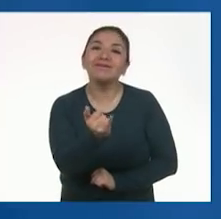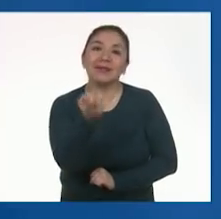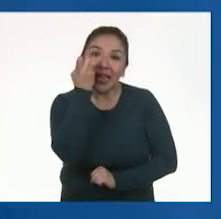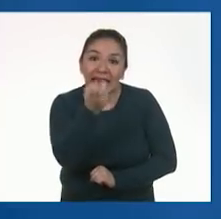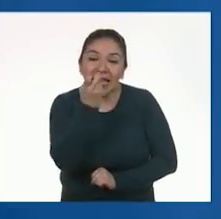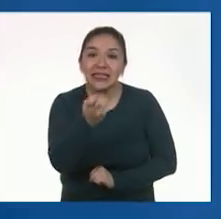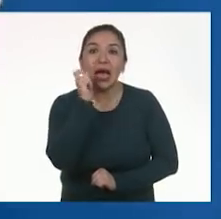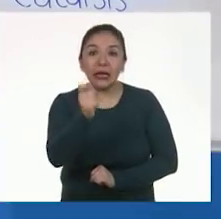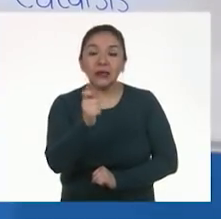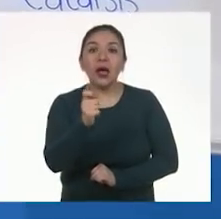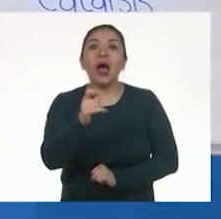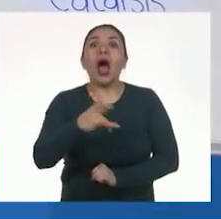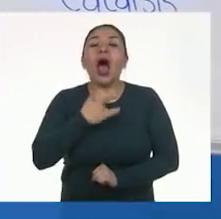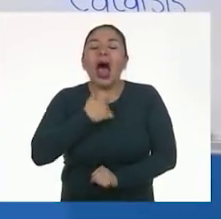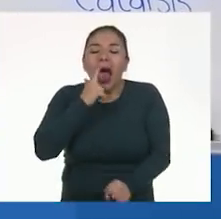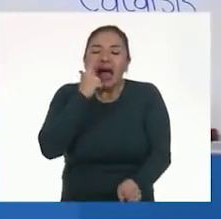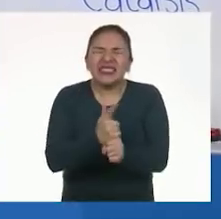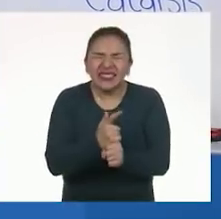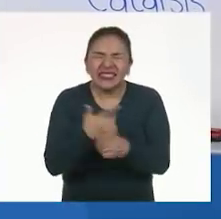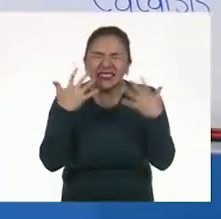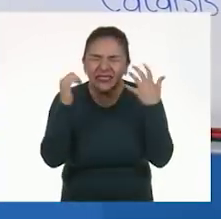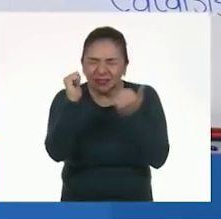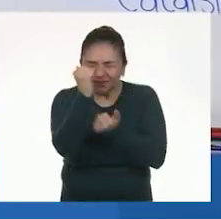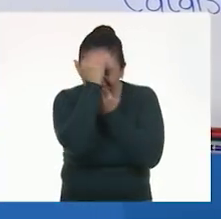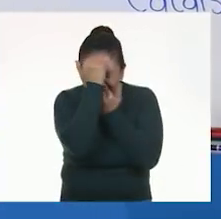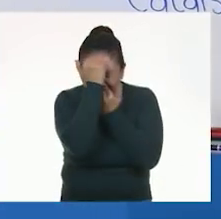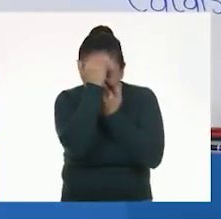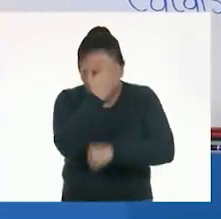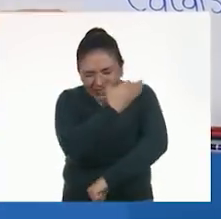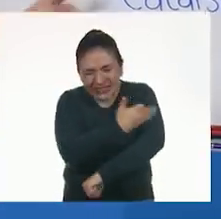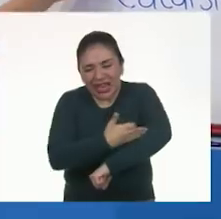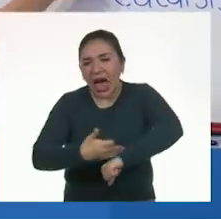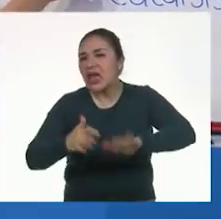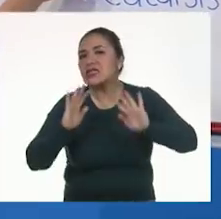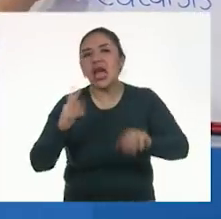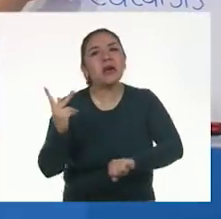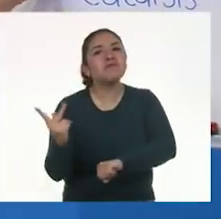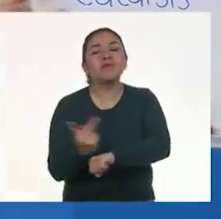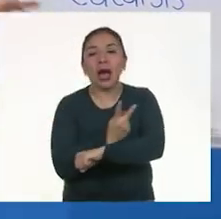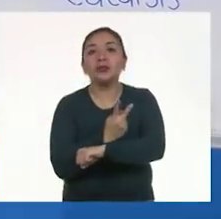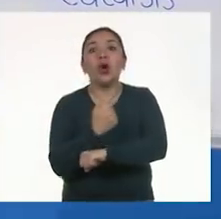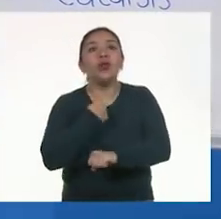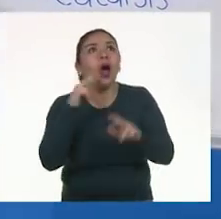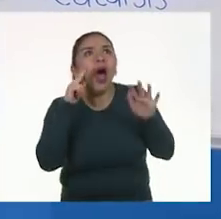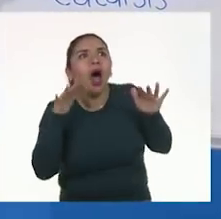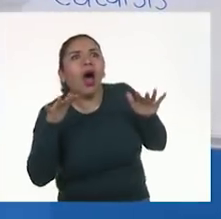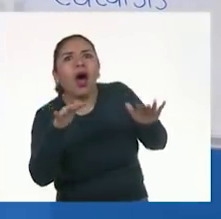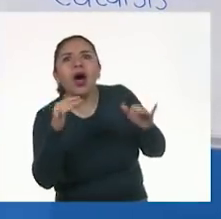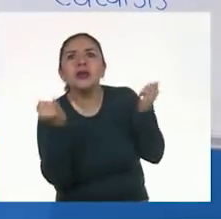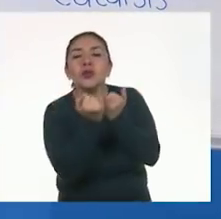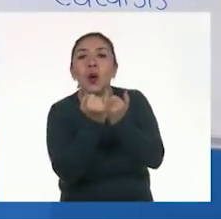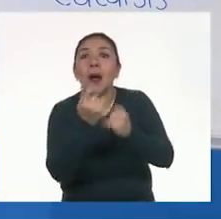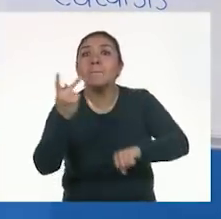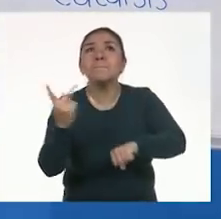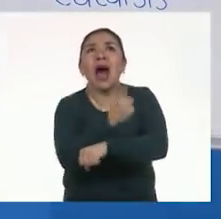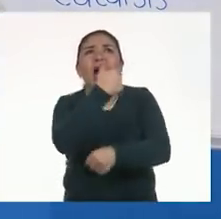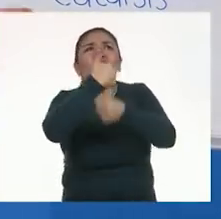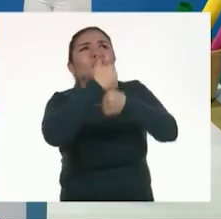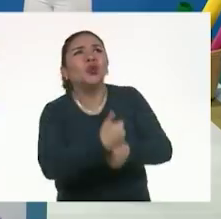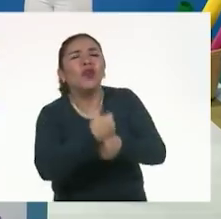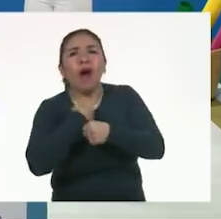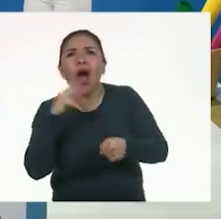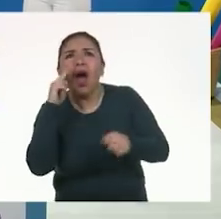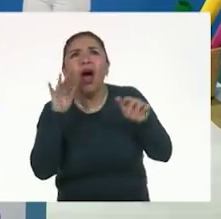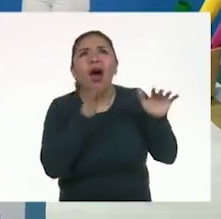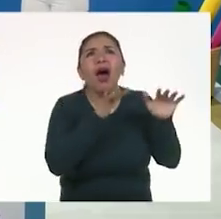en el que él Se da cuenta. se llena de horror y nosotros lo vamos acompañando. Entonces cuando vemos que sucede la desgracia y